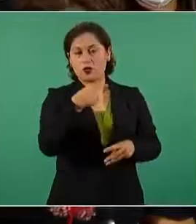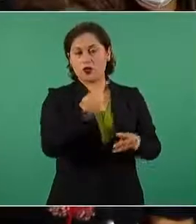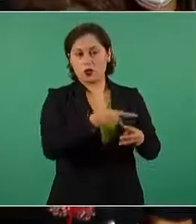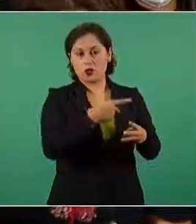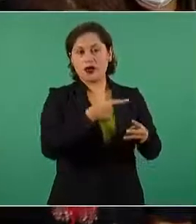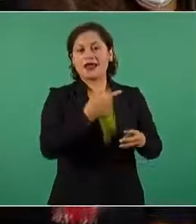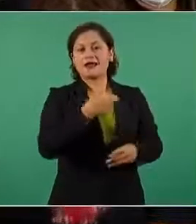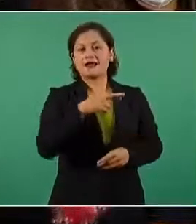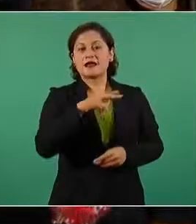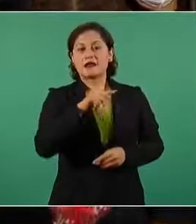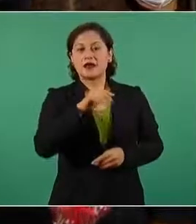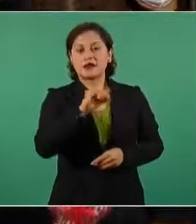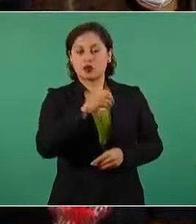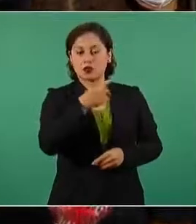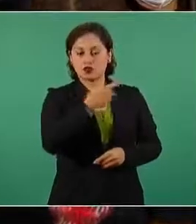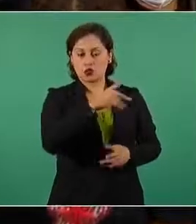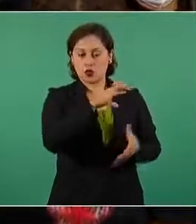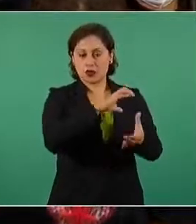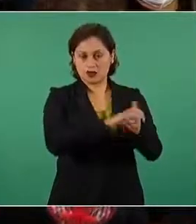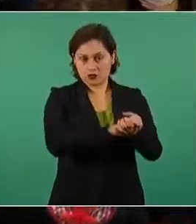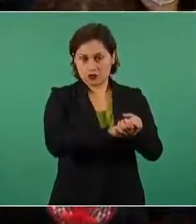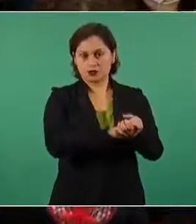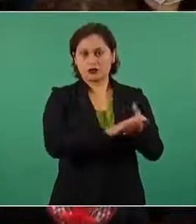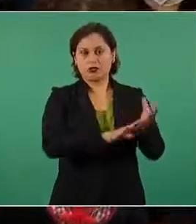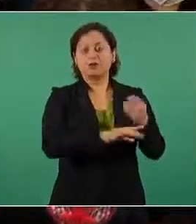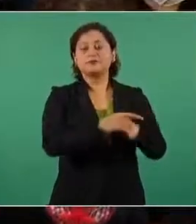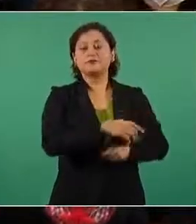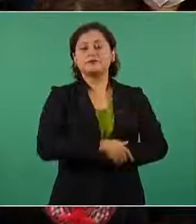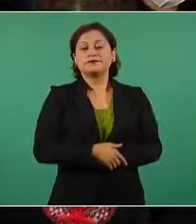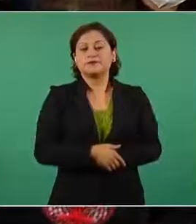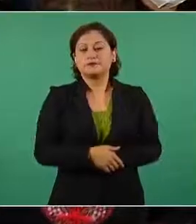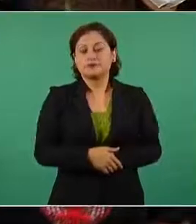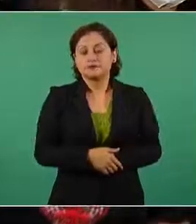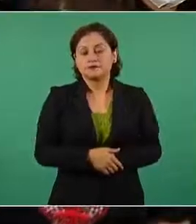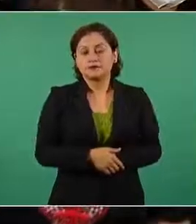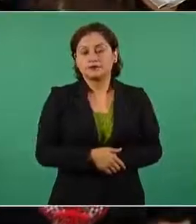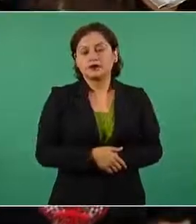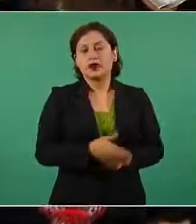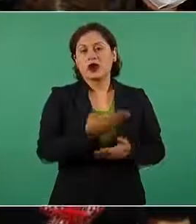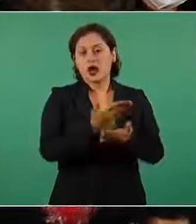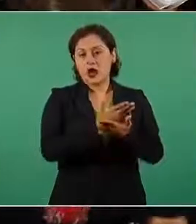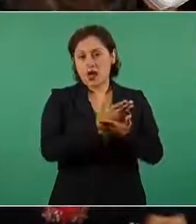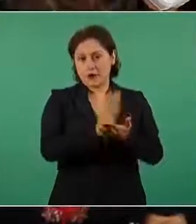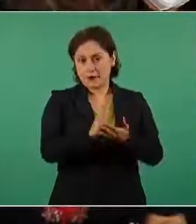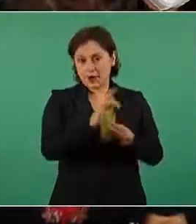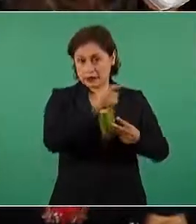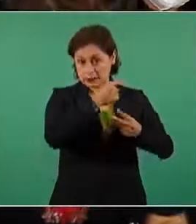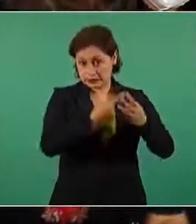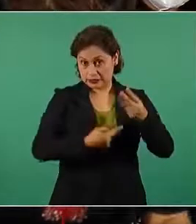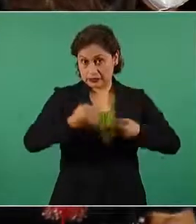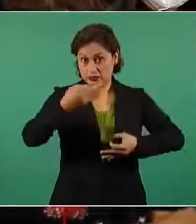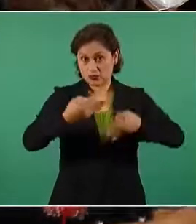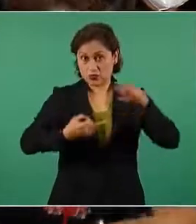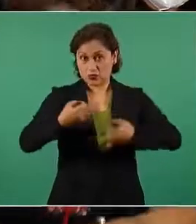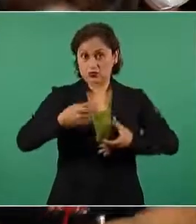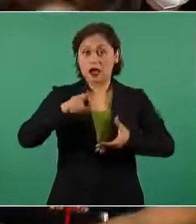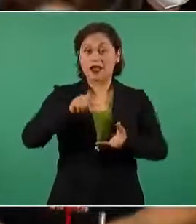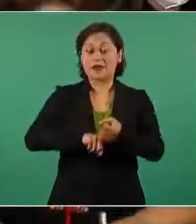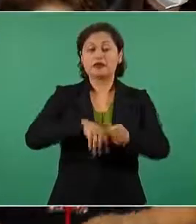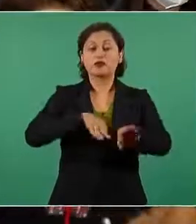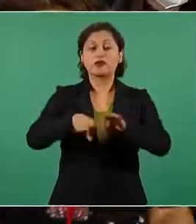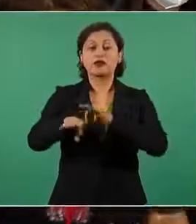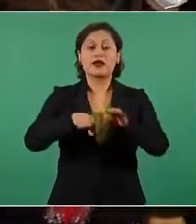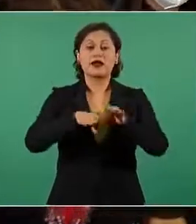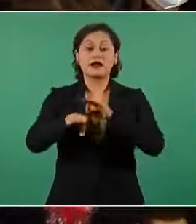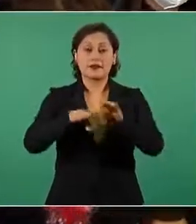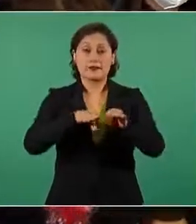sentimental de Gilberto Guzmán. Además, tienen trabajando ahí dentro del Poder Judicial, en los tribunales,